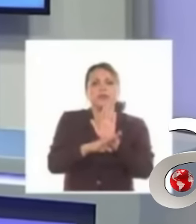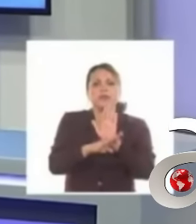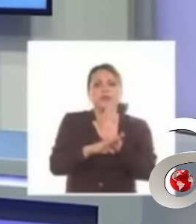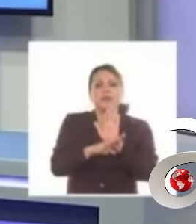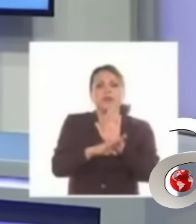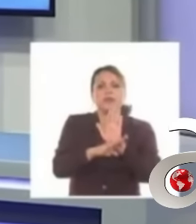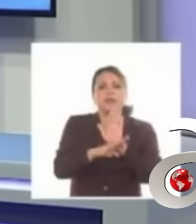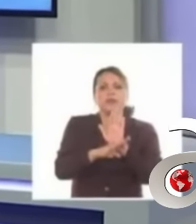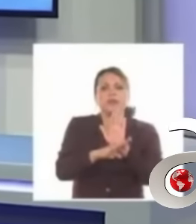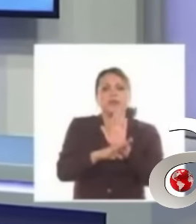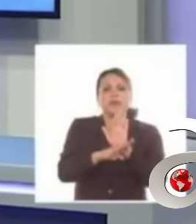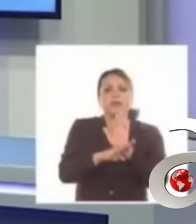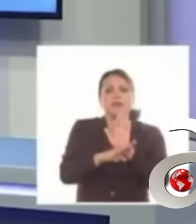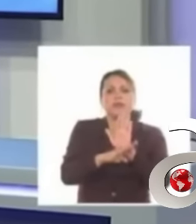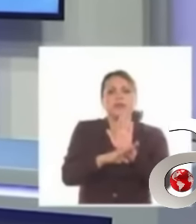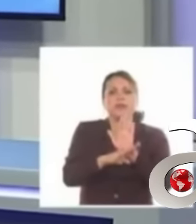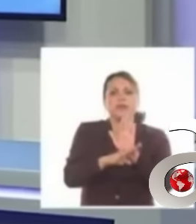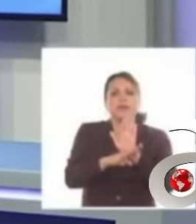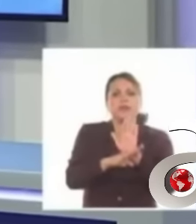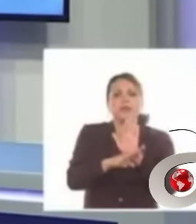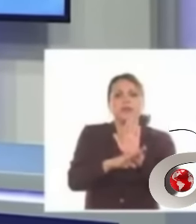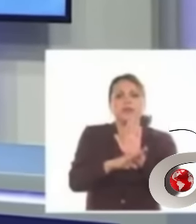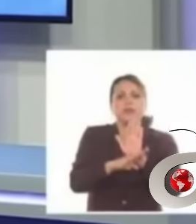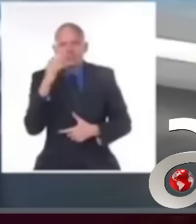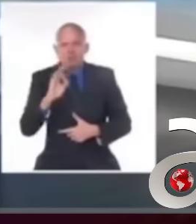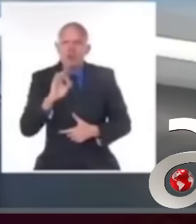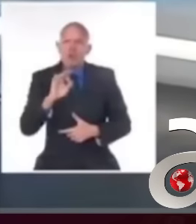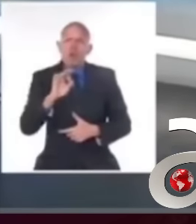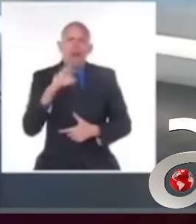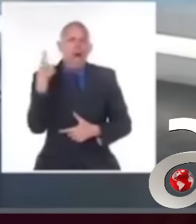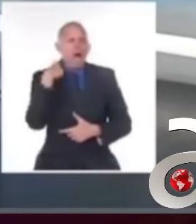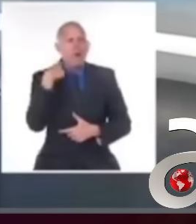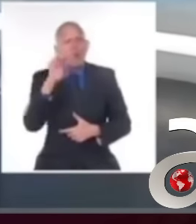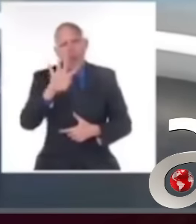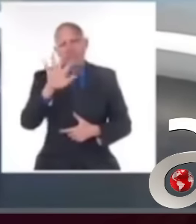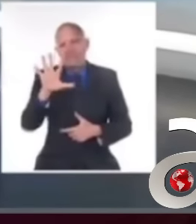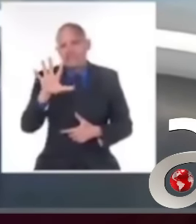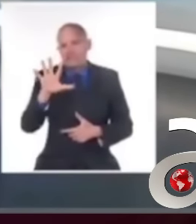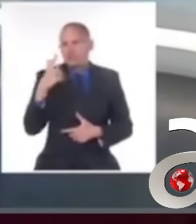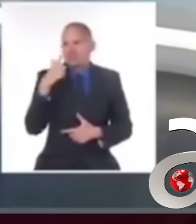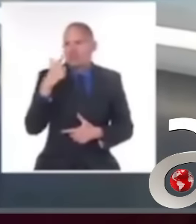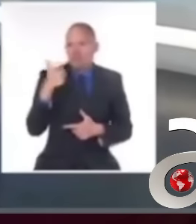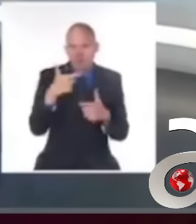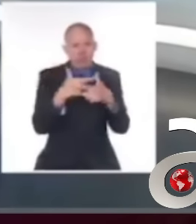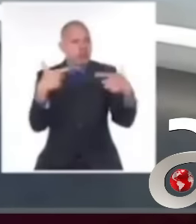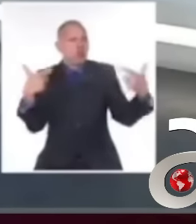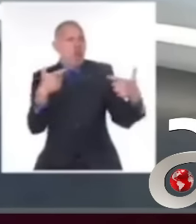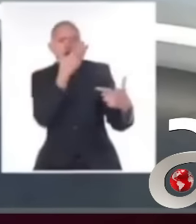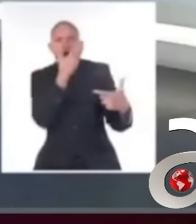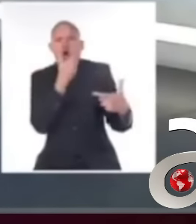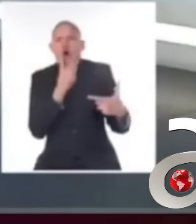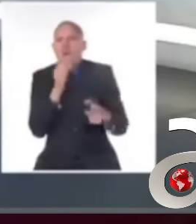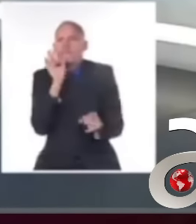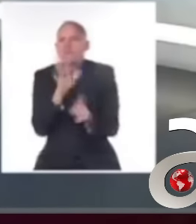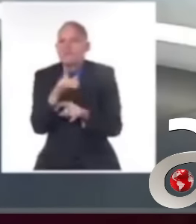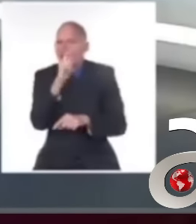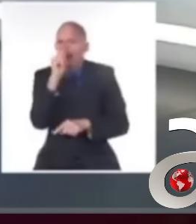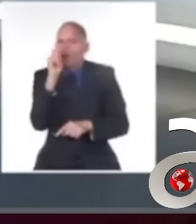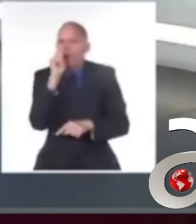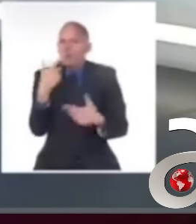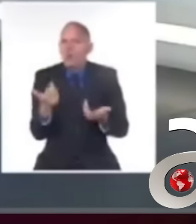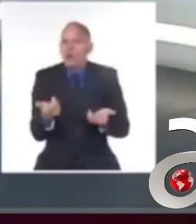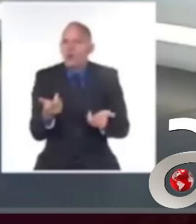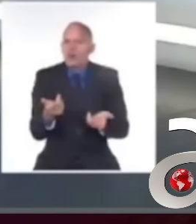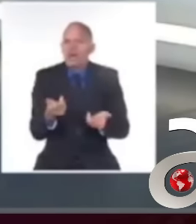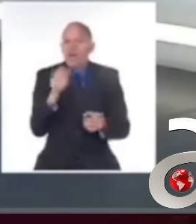municipios como San Miguel, Arroyo Naranjo, 10 de Octubre, La Lisa y Centro Habana muestran una situación particularmente preocupante en cuanto al consumo